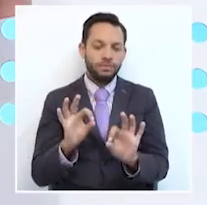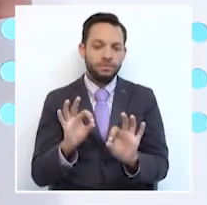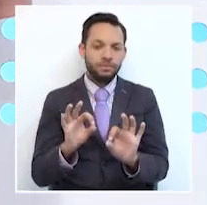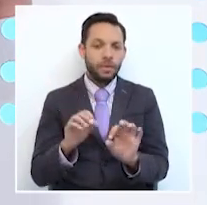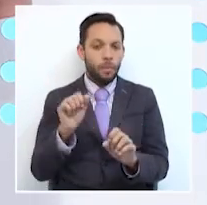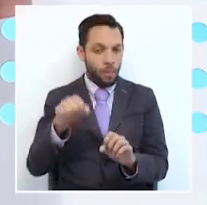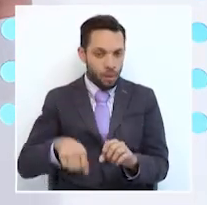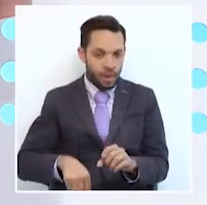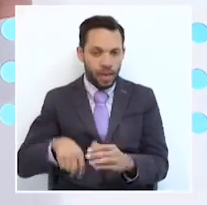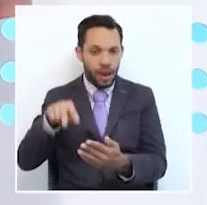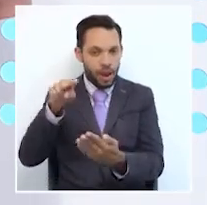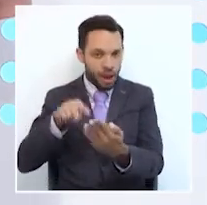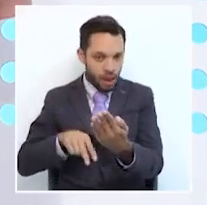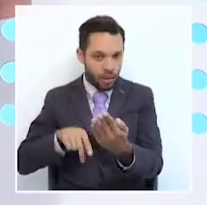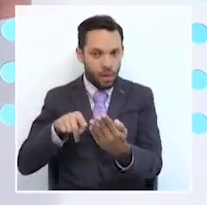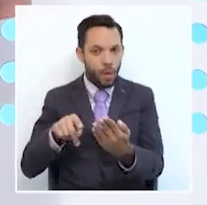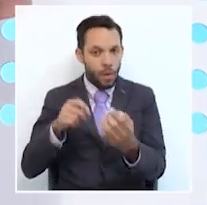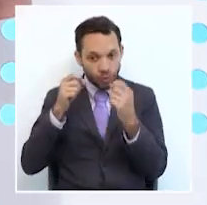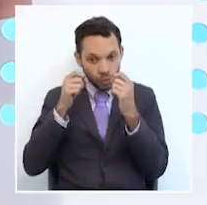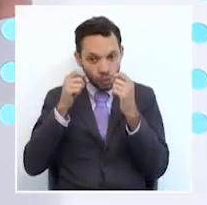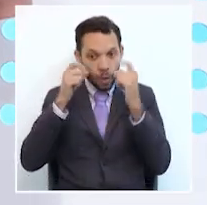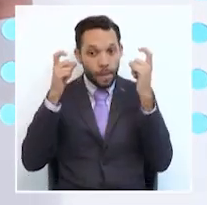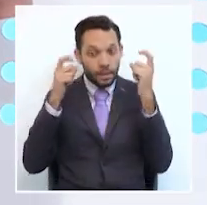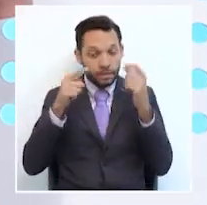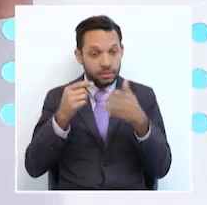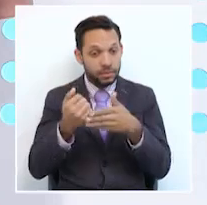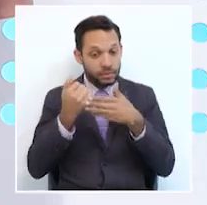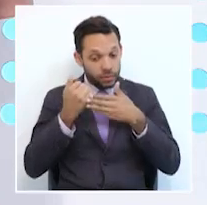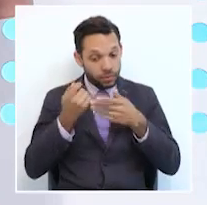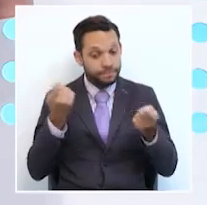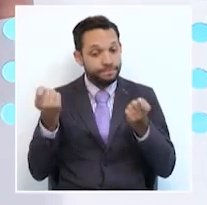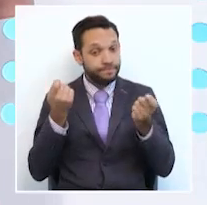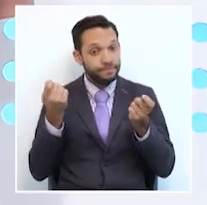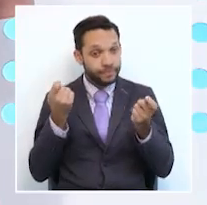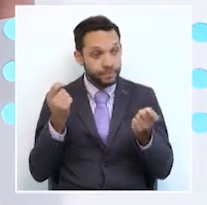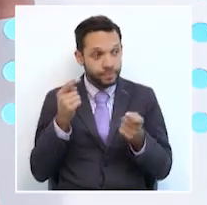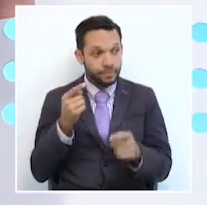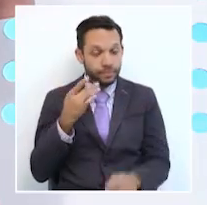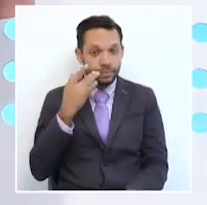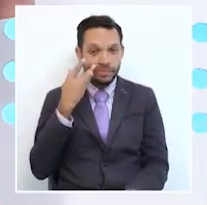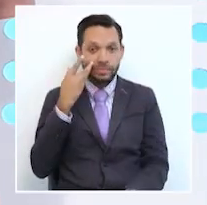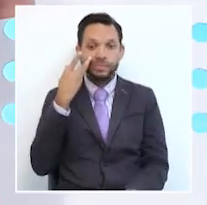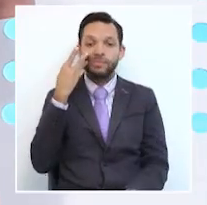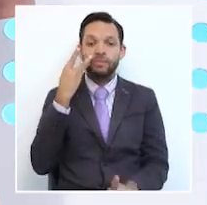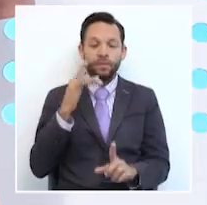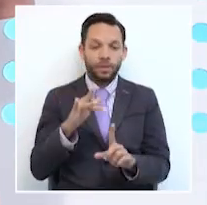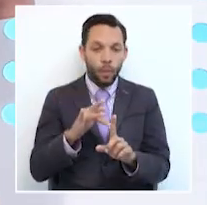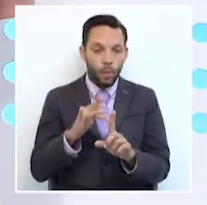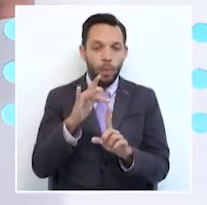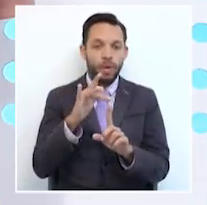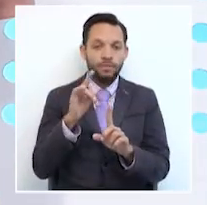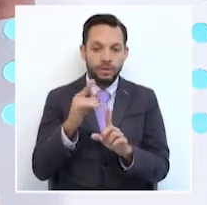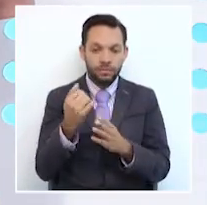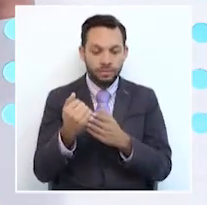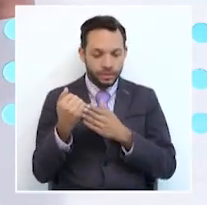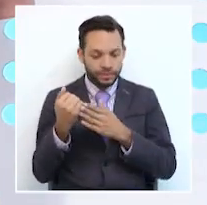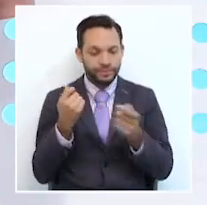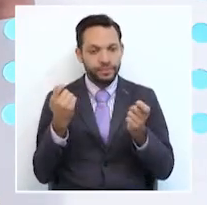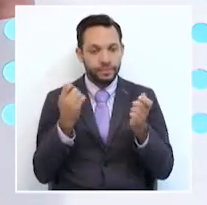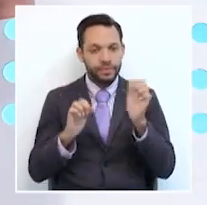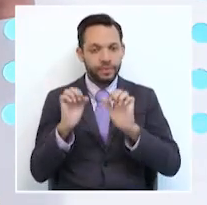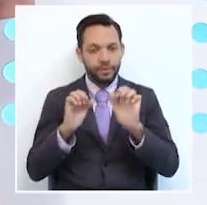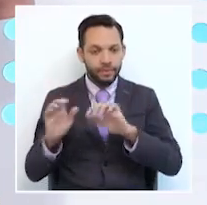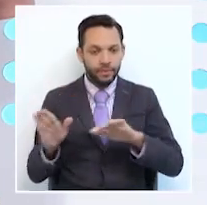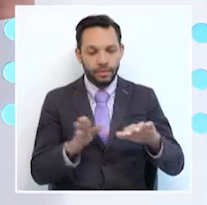de leer y se van a llenar de sorpresas cuando ya todo lo que sirve superóxido dismutasa el melón y el diabético